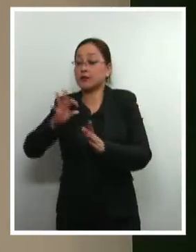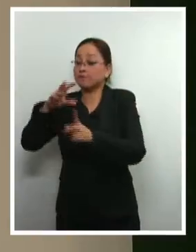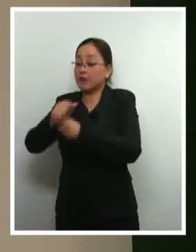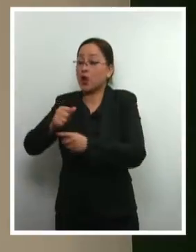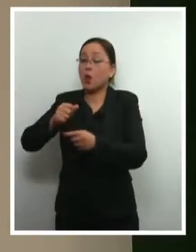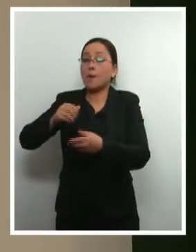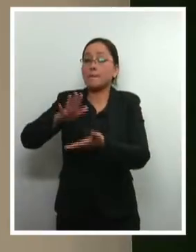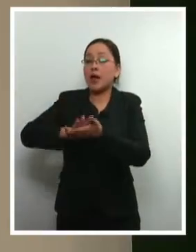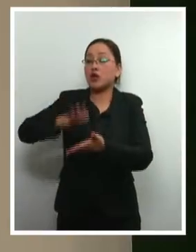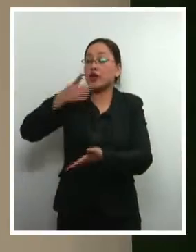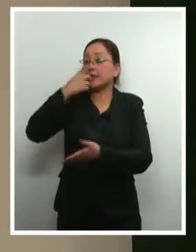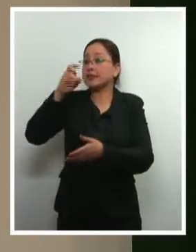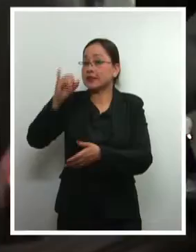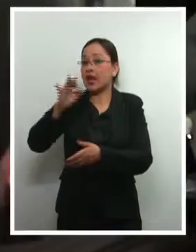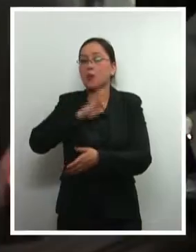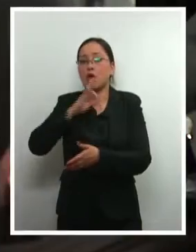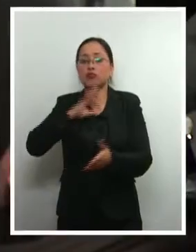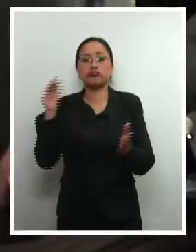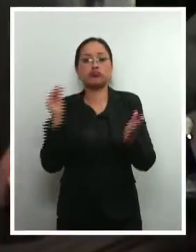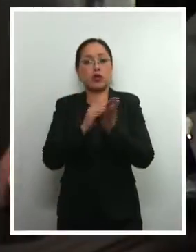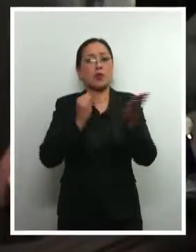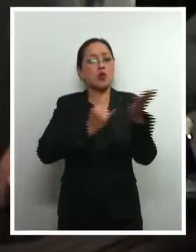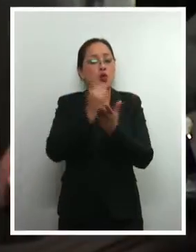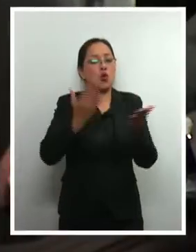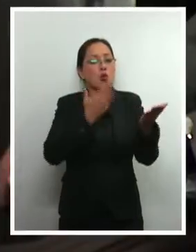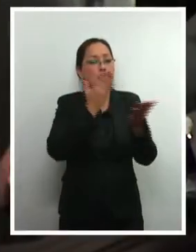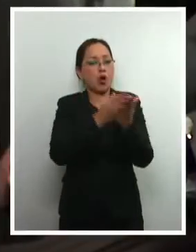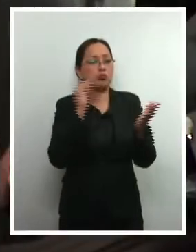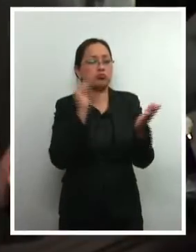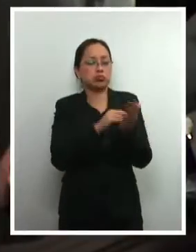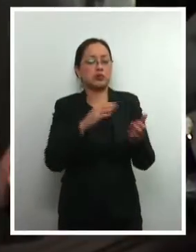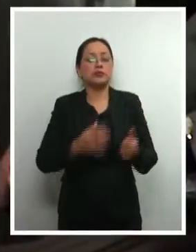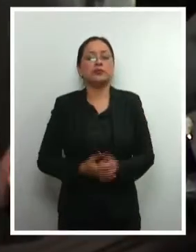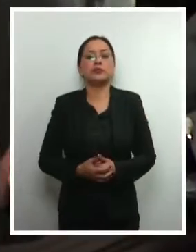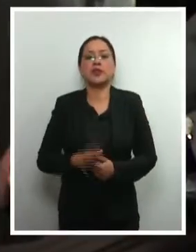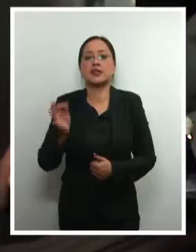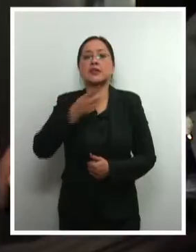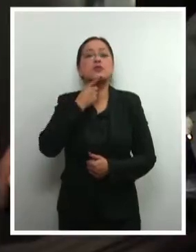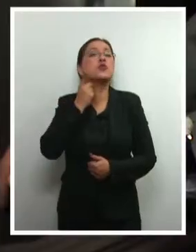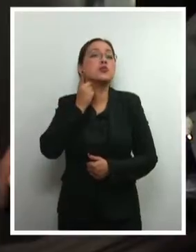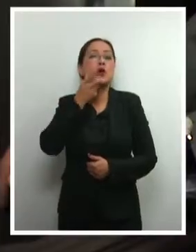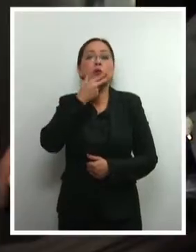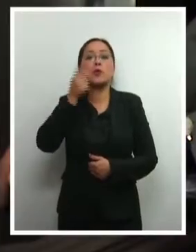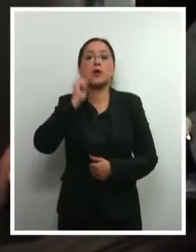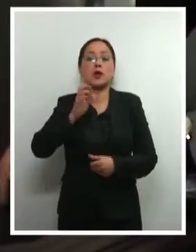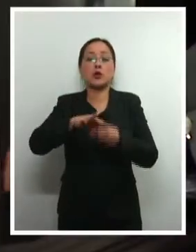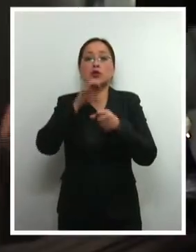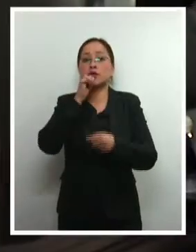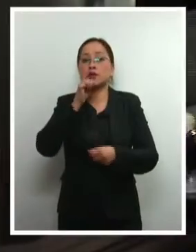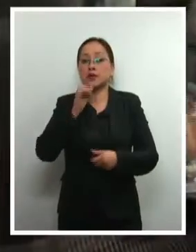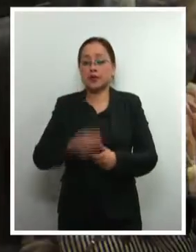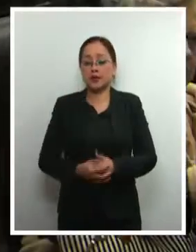al cuerpo de este decreto. Escuchemos. ¿O diputada de emitir su voto?